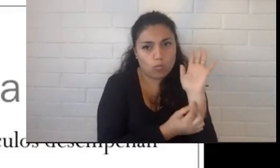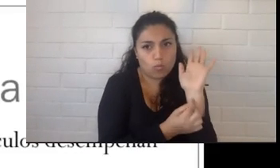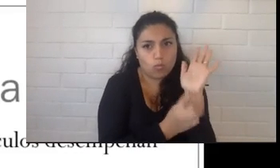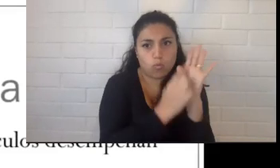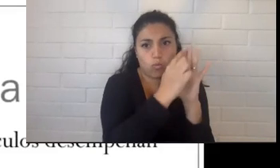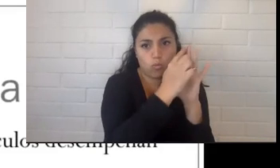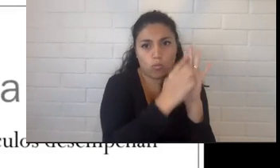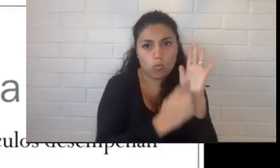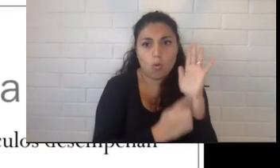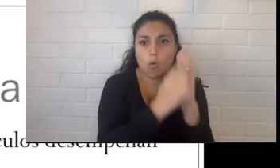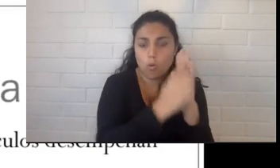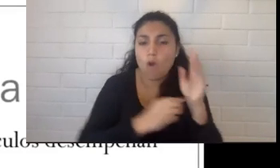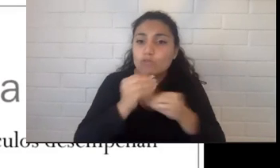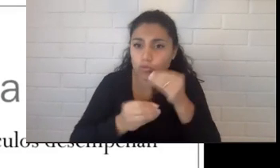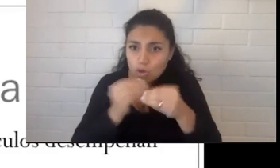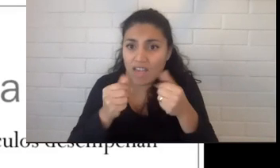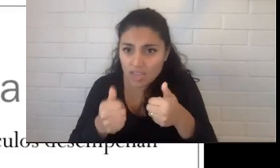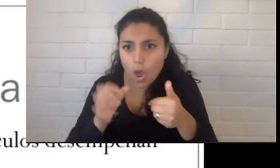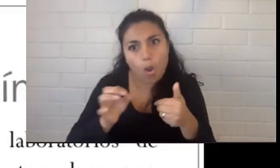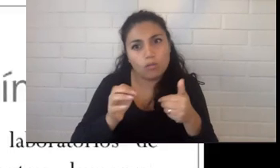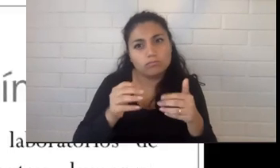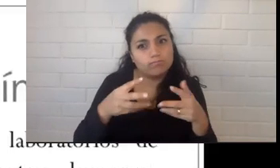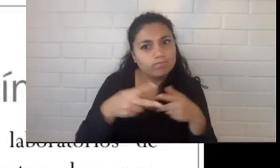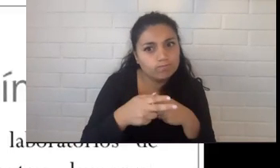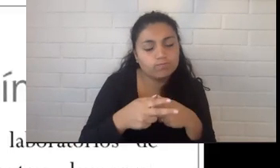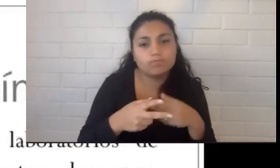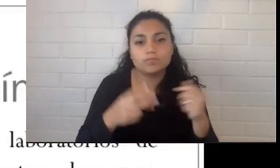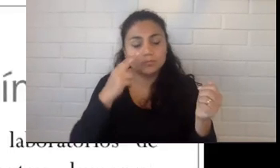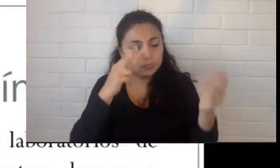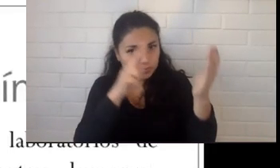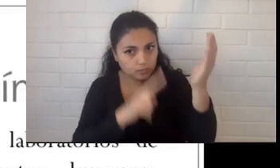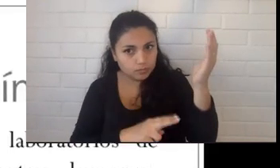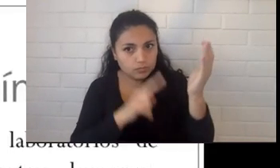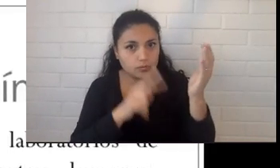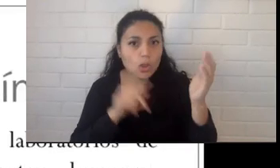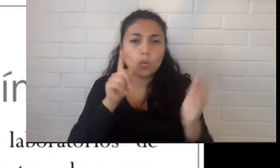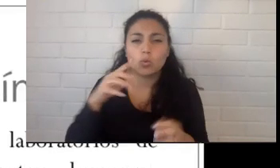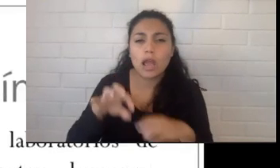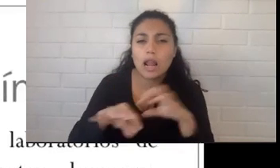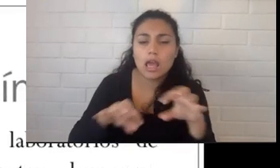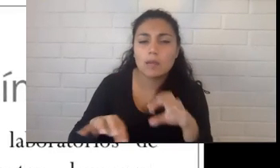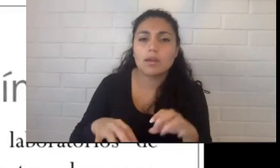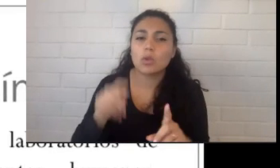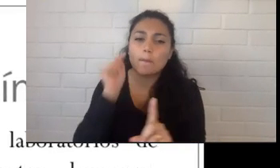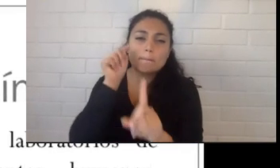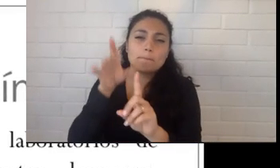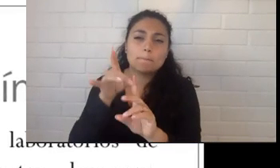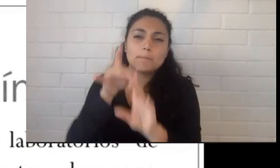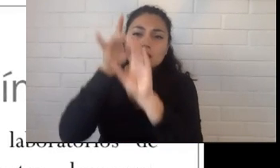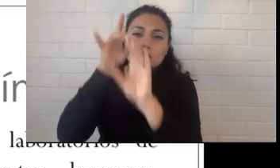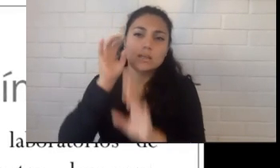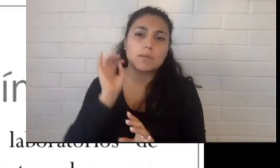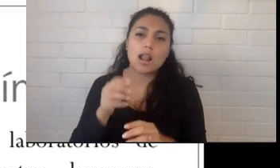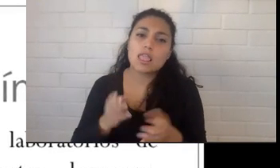ende generar una mejor funcionalidad, ¿ya? Uno de los elementos principales que favoreció también el desarrollo